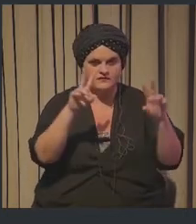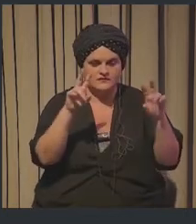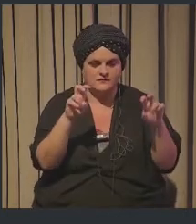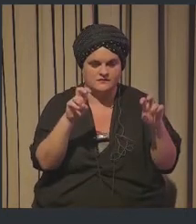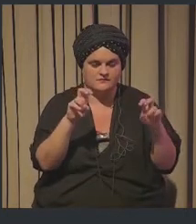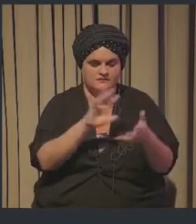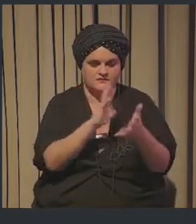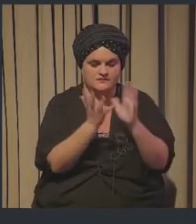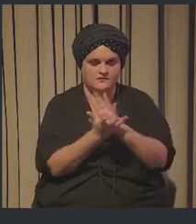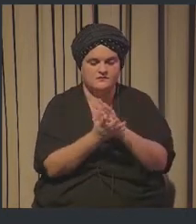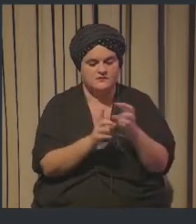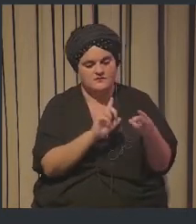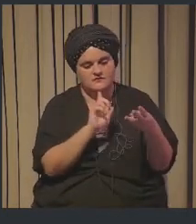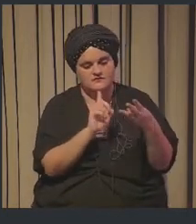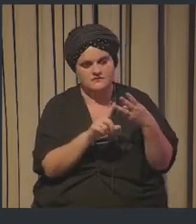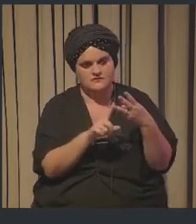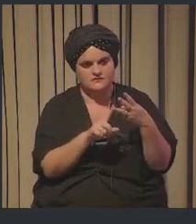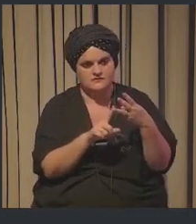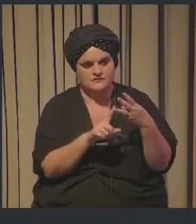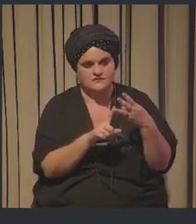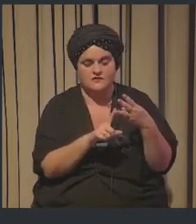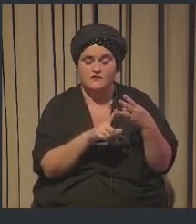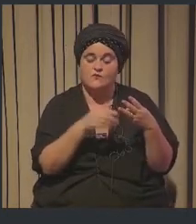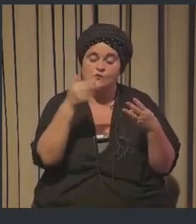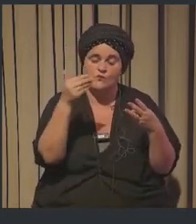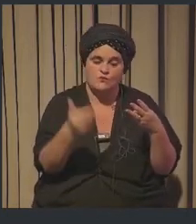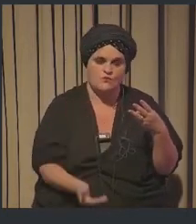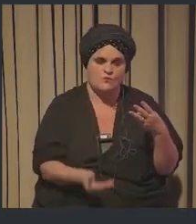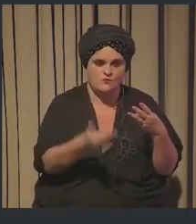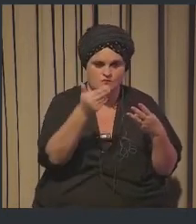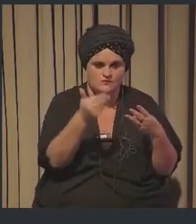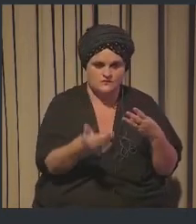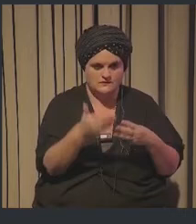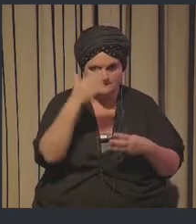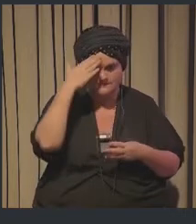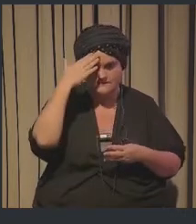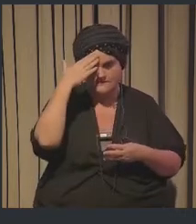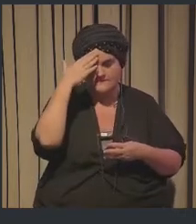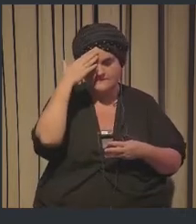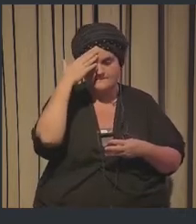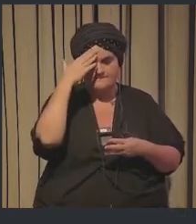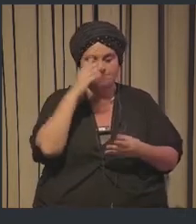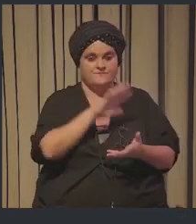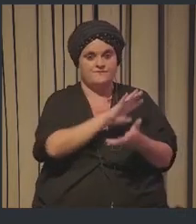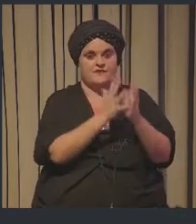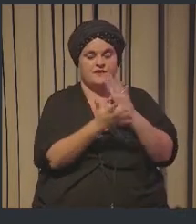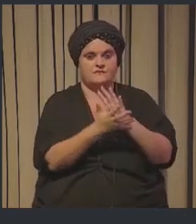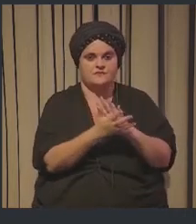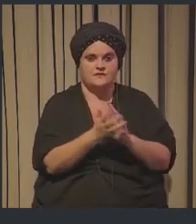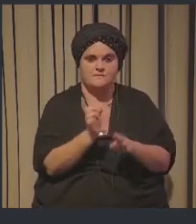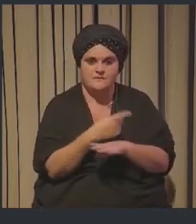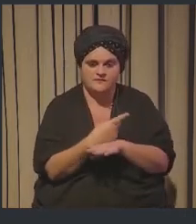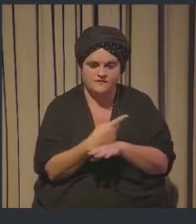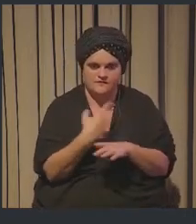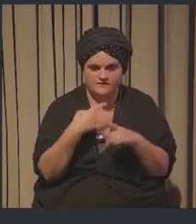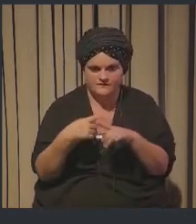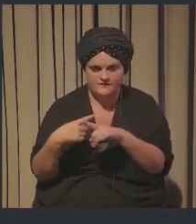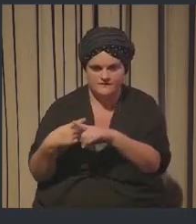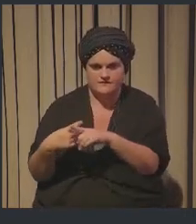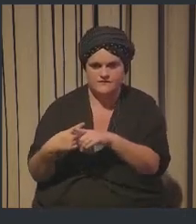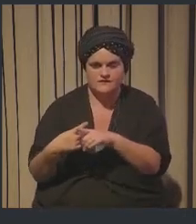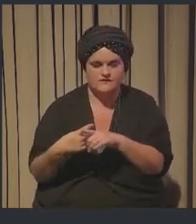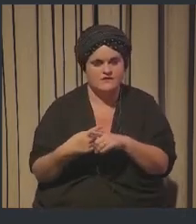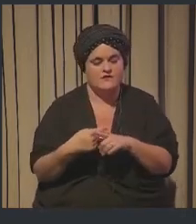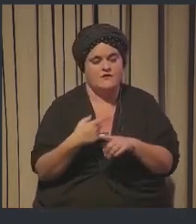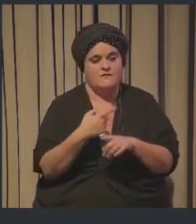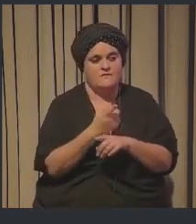con el cambio. El tercero es extremadamente importante, porque las velocidades del cambio son distintas. Y estas son dos